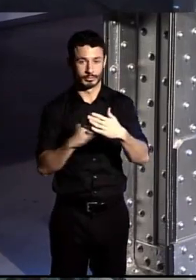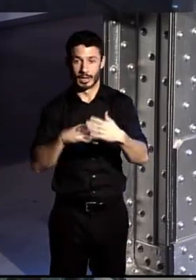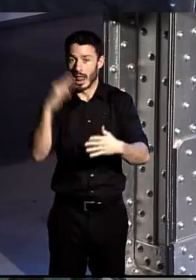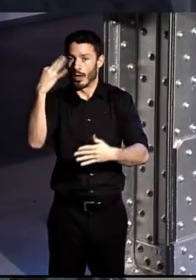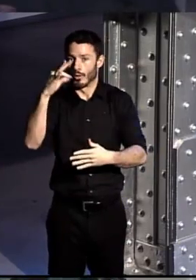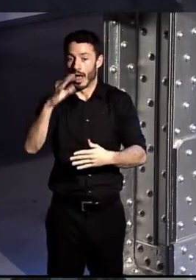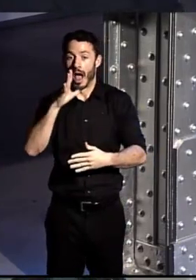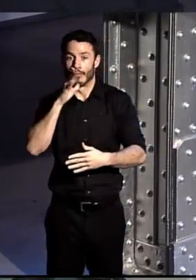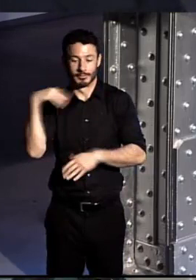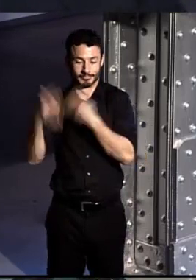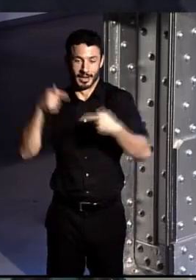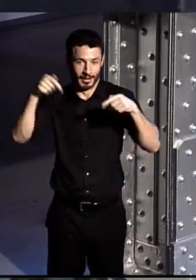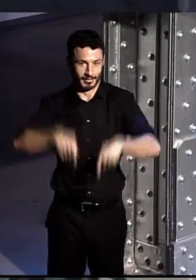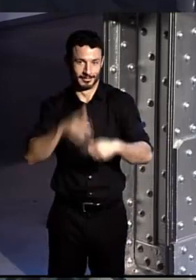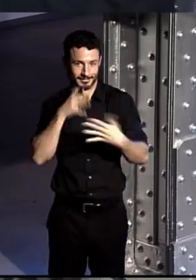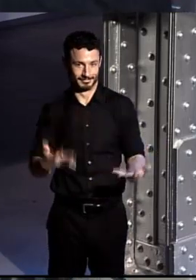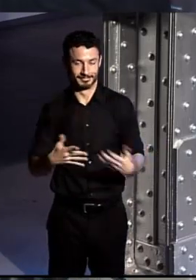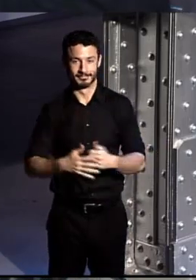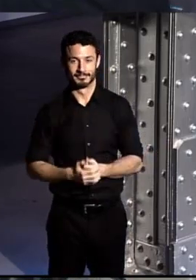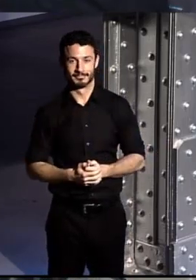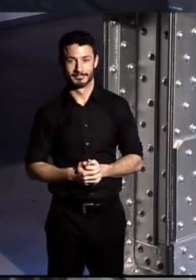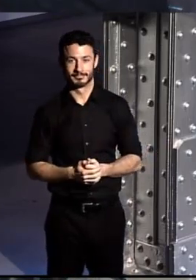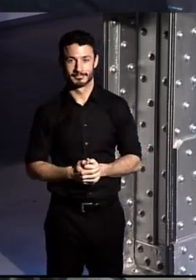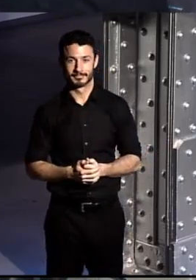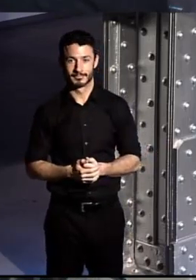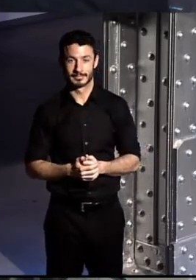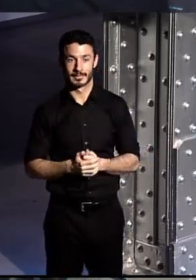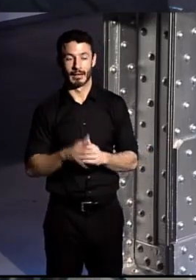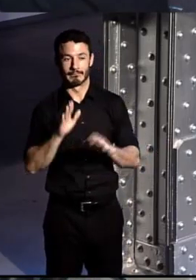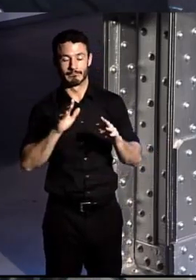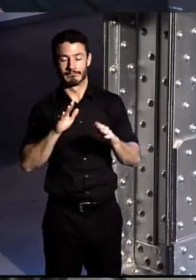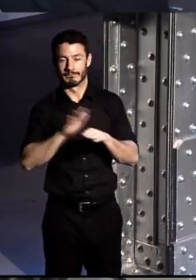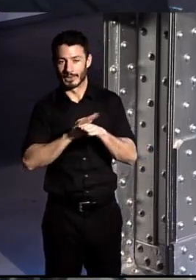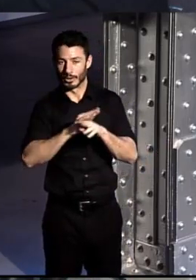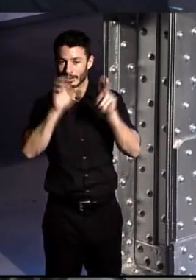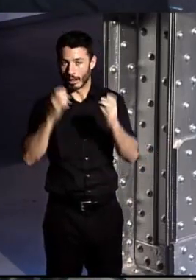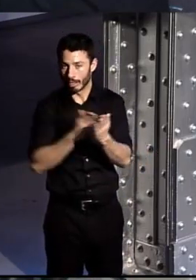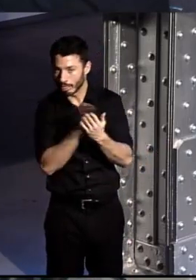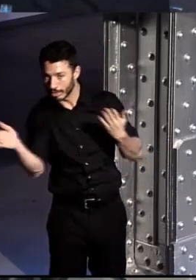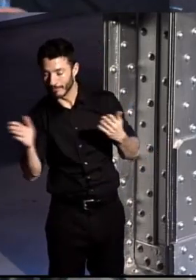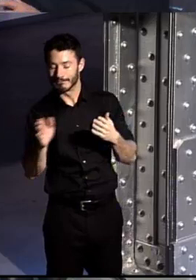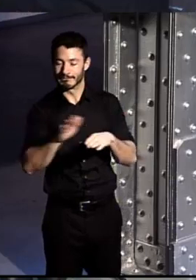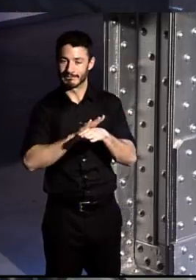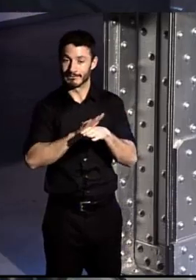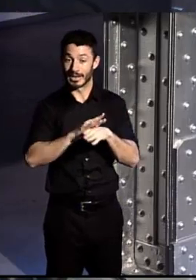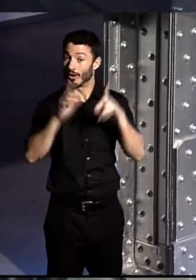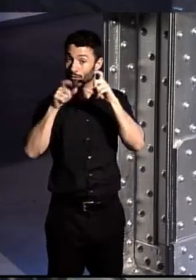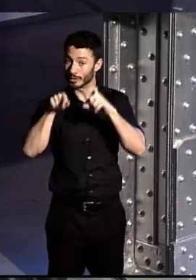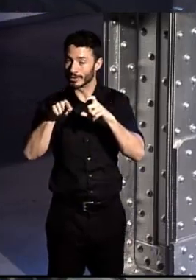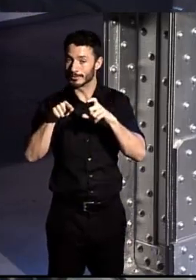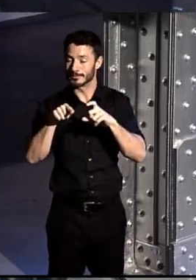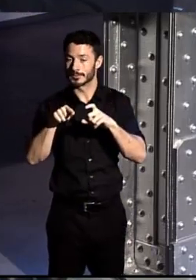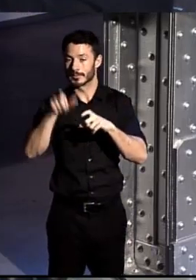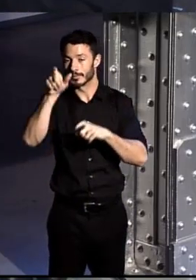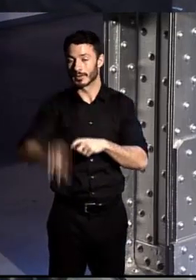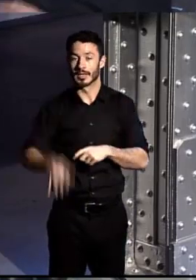dónde estamos aquí, ahora. Claro. Además, y perdonad que nos salgamos de tema, te cuento una anécdota más. En esa foto se ve una chica caminando